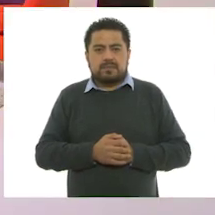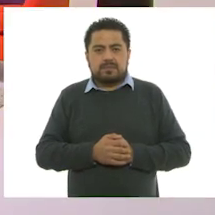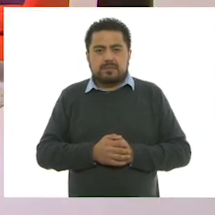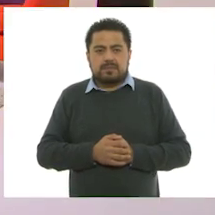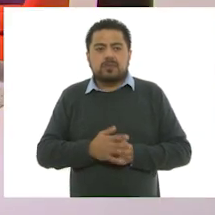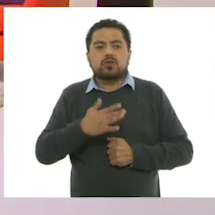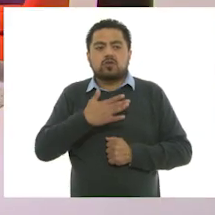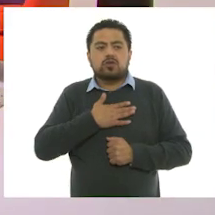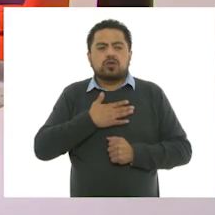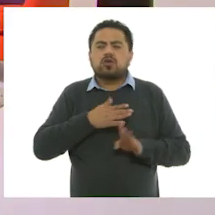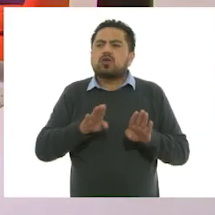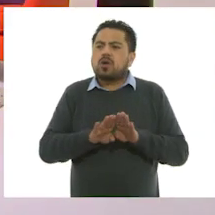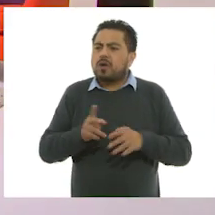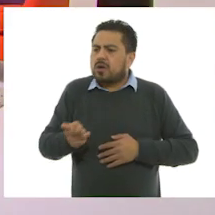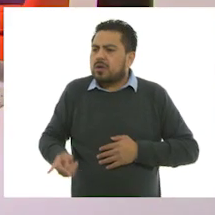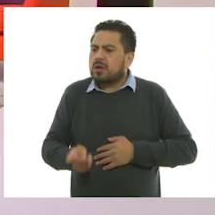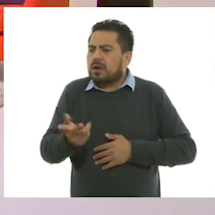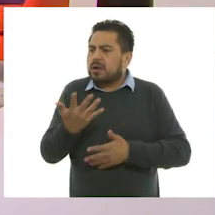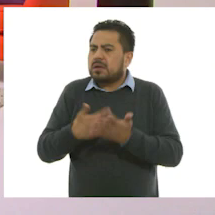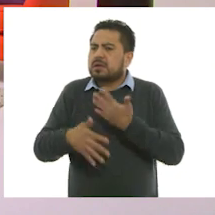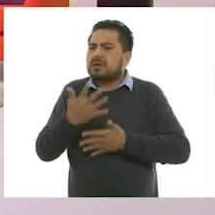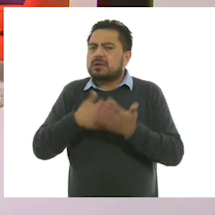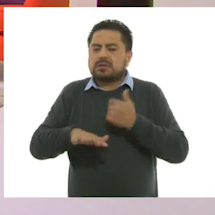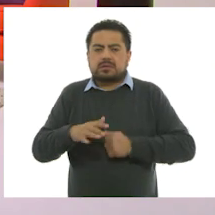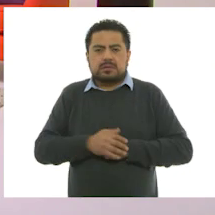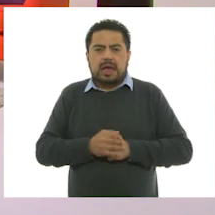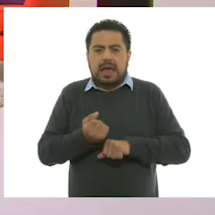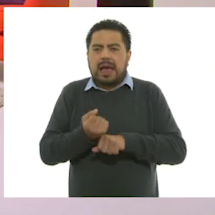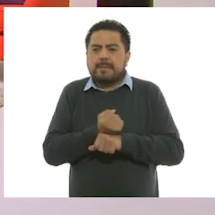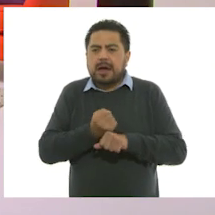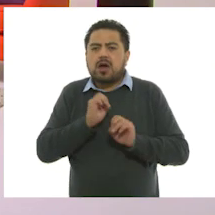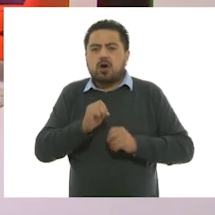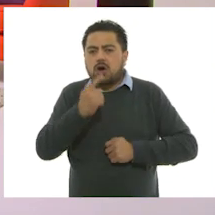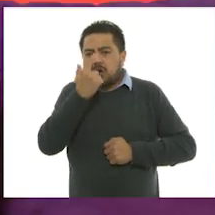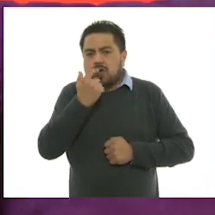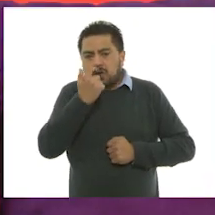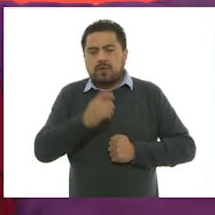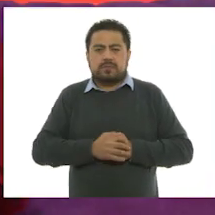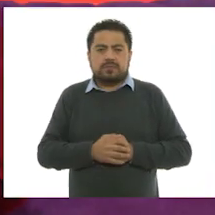Y yo como te preguntaría en lengua de señas, amarillas o rojas.